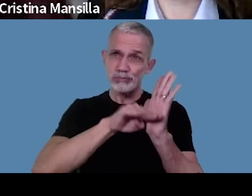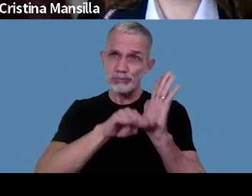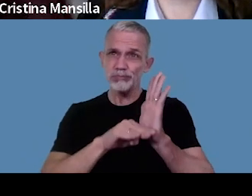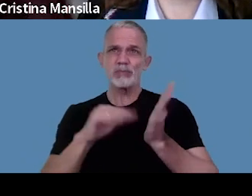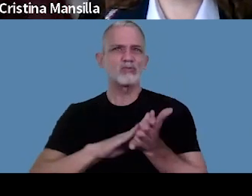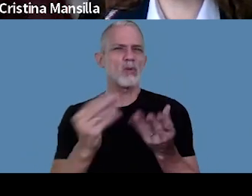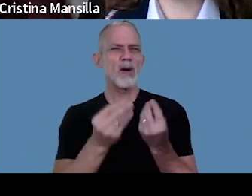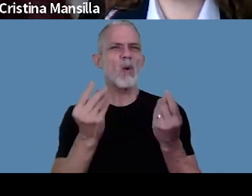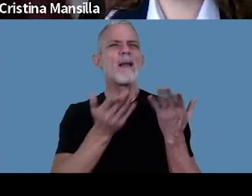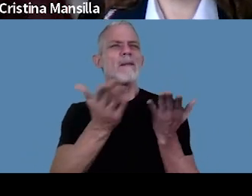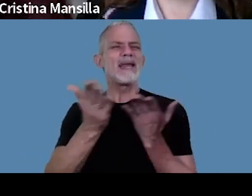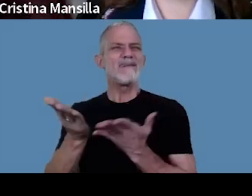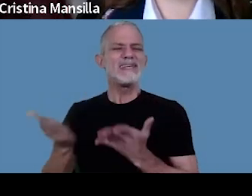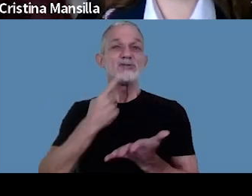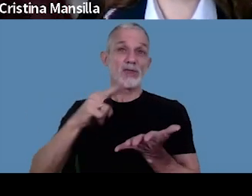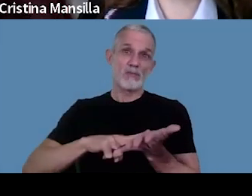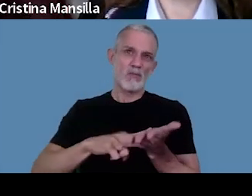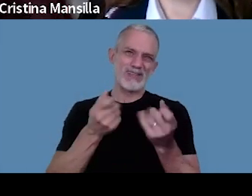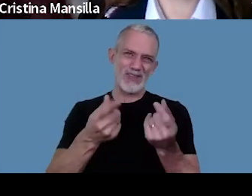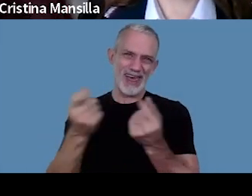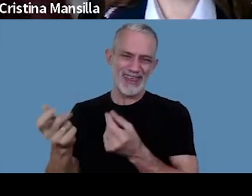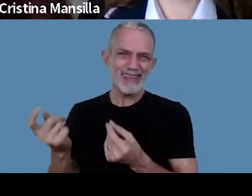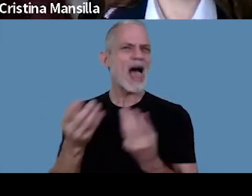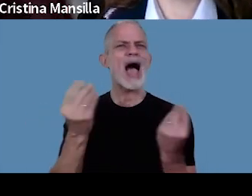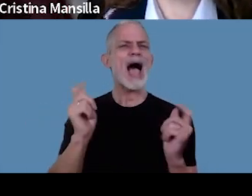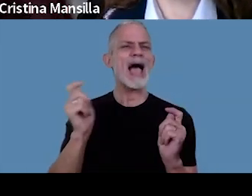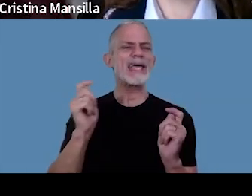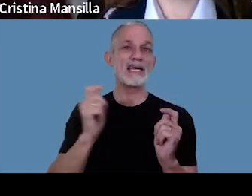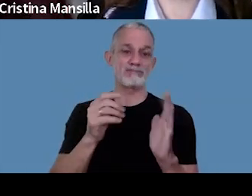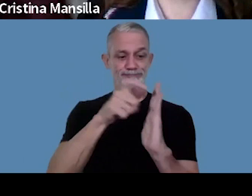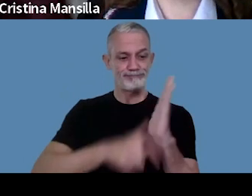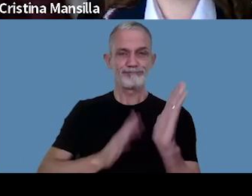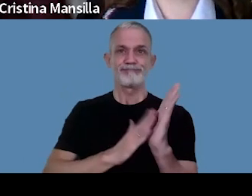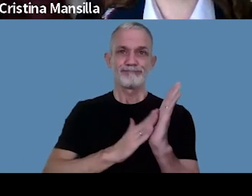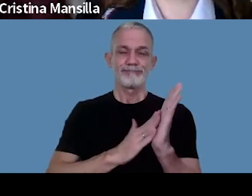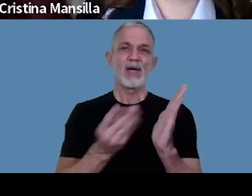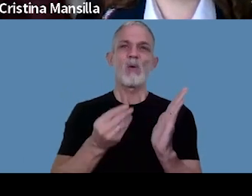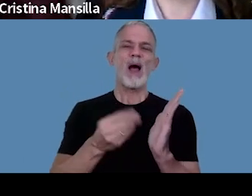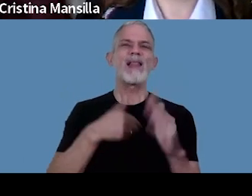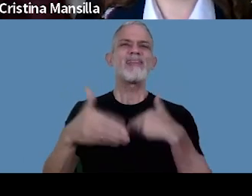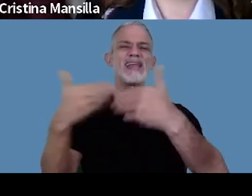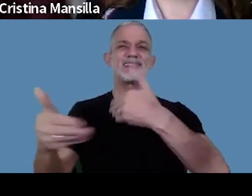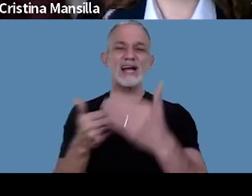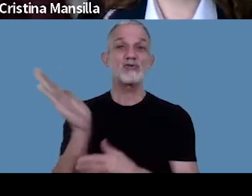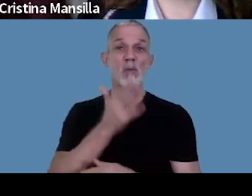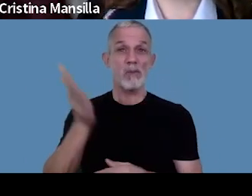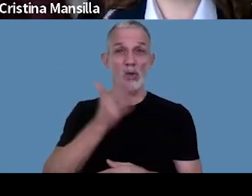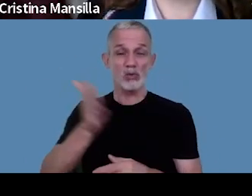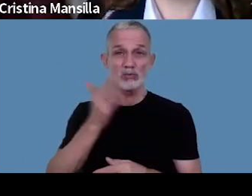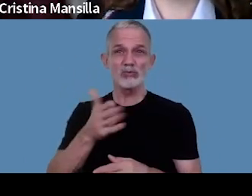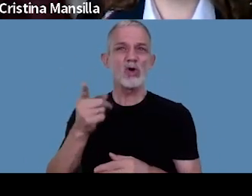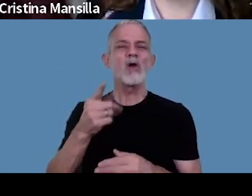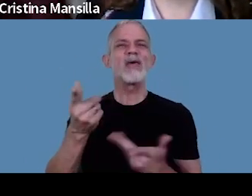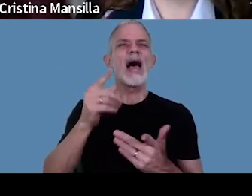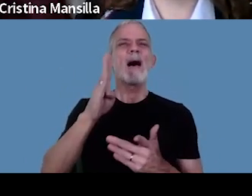los beneficios impositivos que alcanzan al régimen de promoción del desarrollo y producción de la